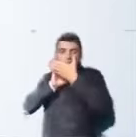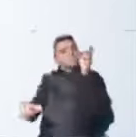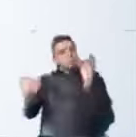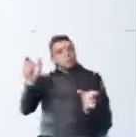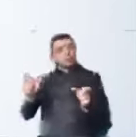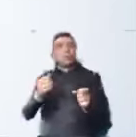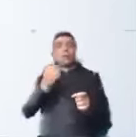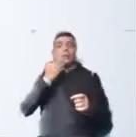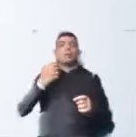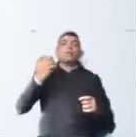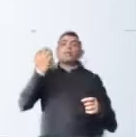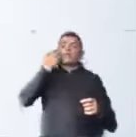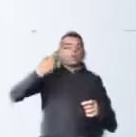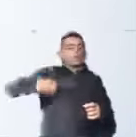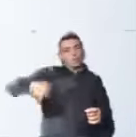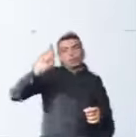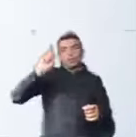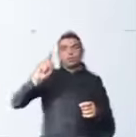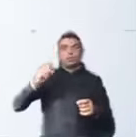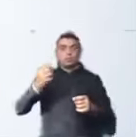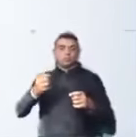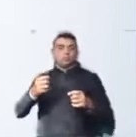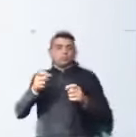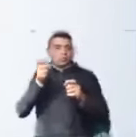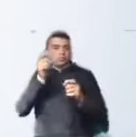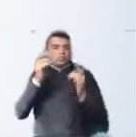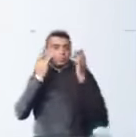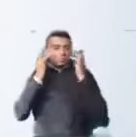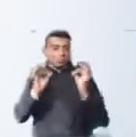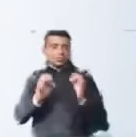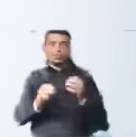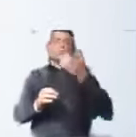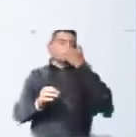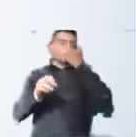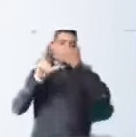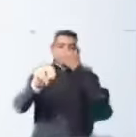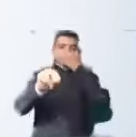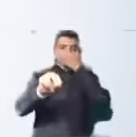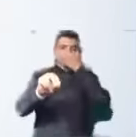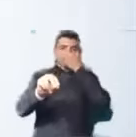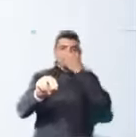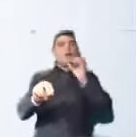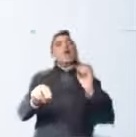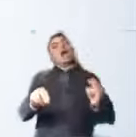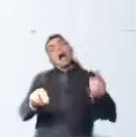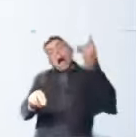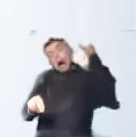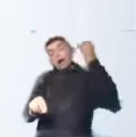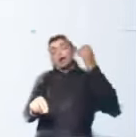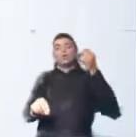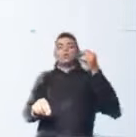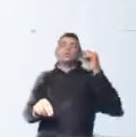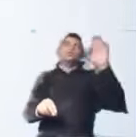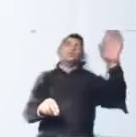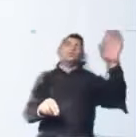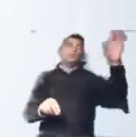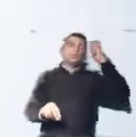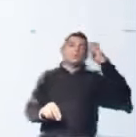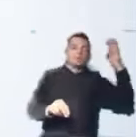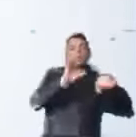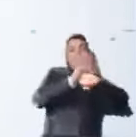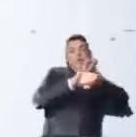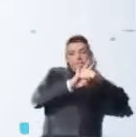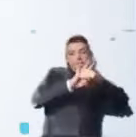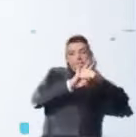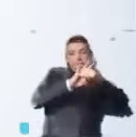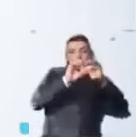utilizar tapabocas, a excepción de los profesionales de la salud, de los médicos, las enfermeras, fisioterapeutas, etcétera, que están todo